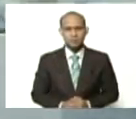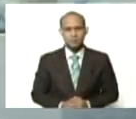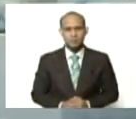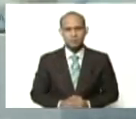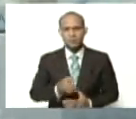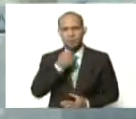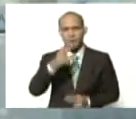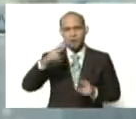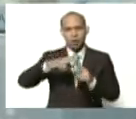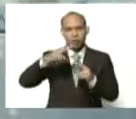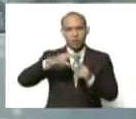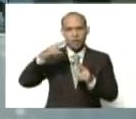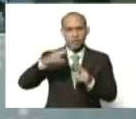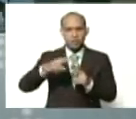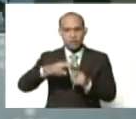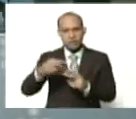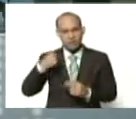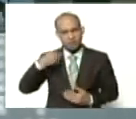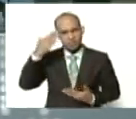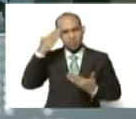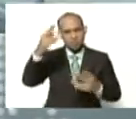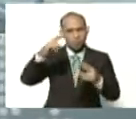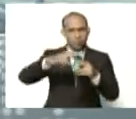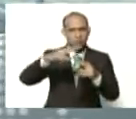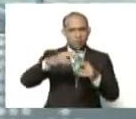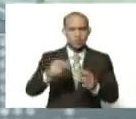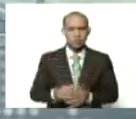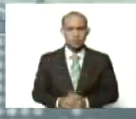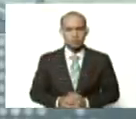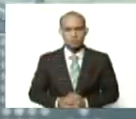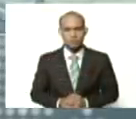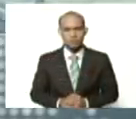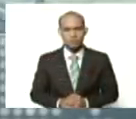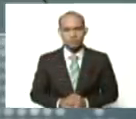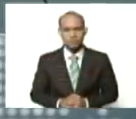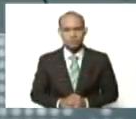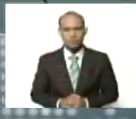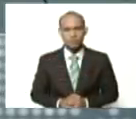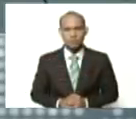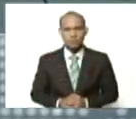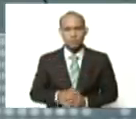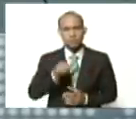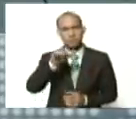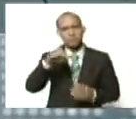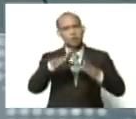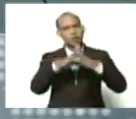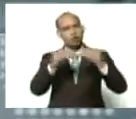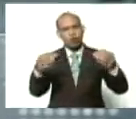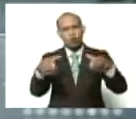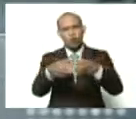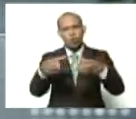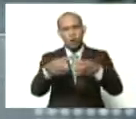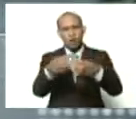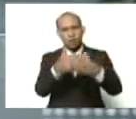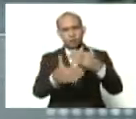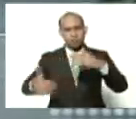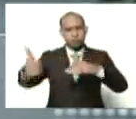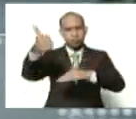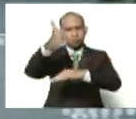Bueno, Táchira, Táchira, mi saludo al Táchira y a todo el equipo del alto mando